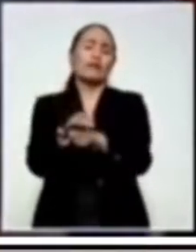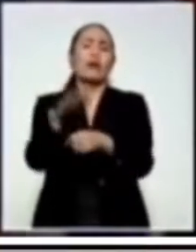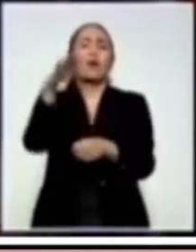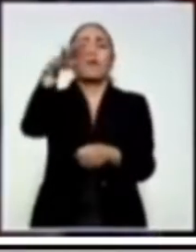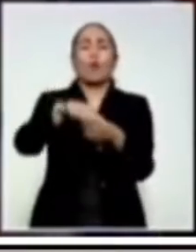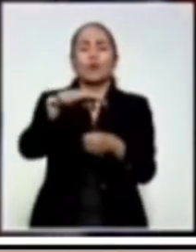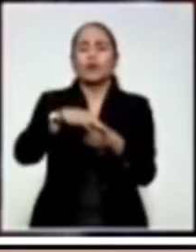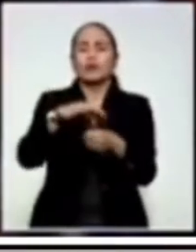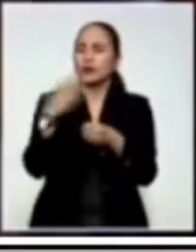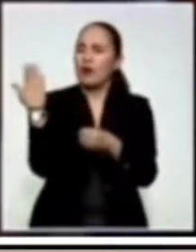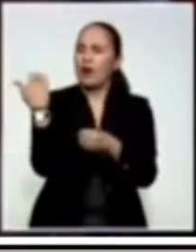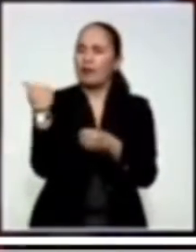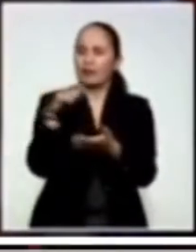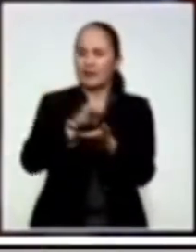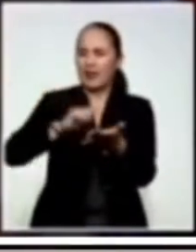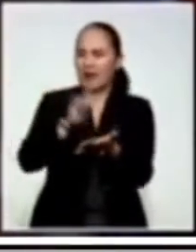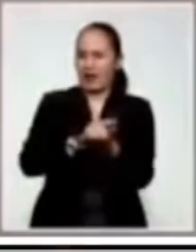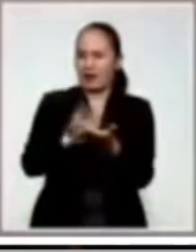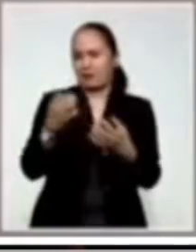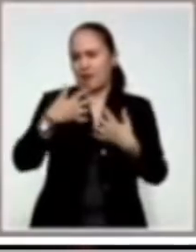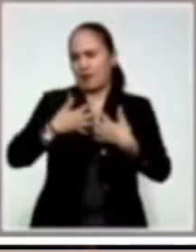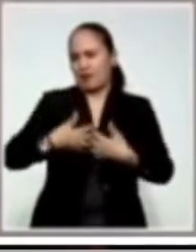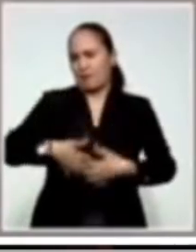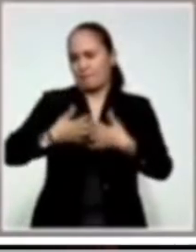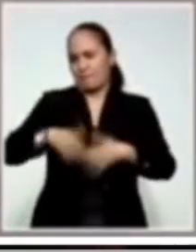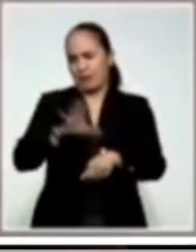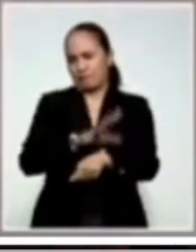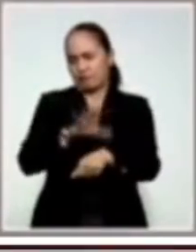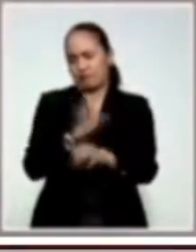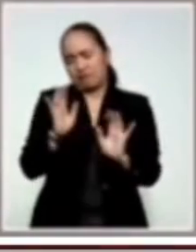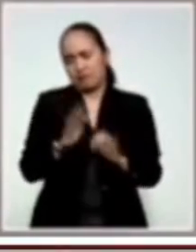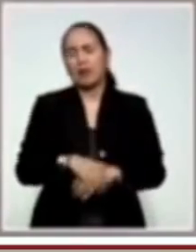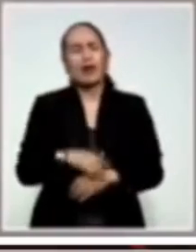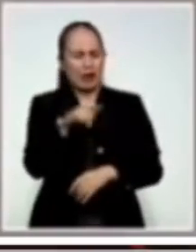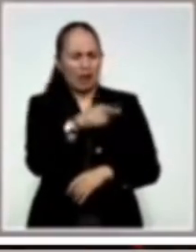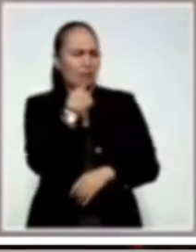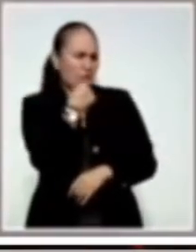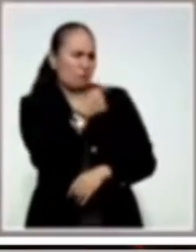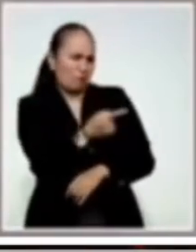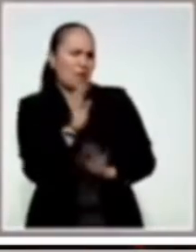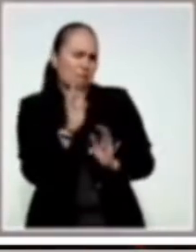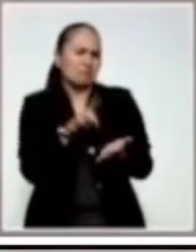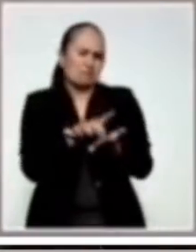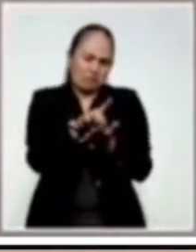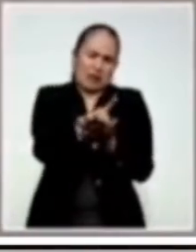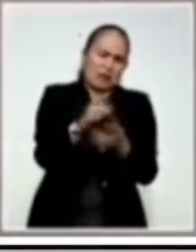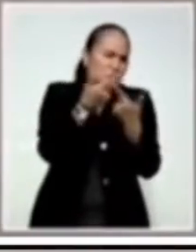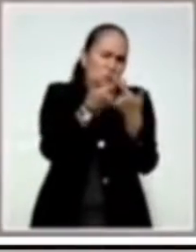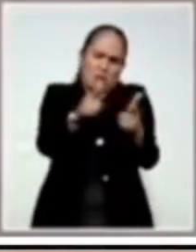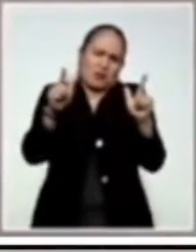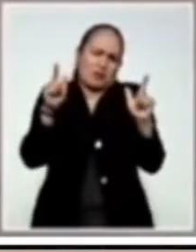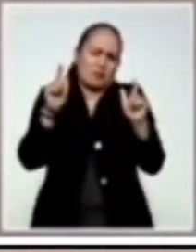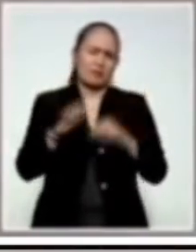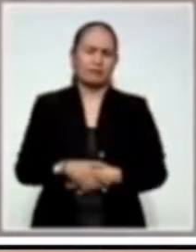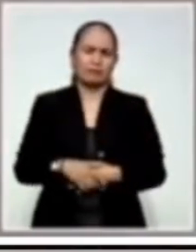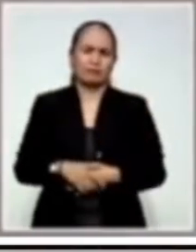votación de esta ley? Él tiene todo el derecho de decir y de presentar lo que quiera. Yo